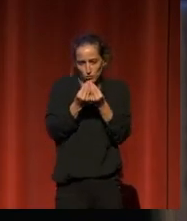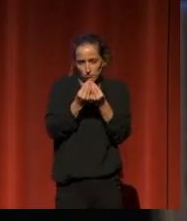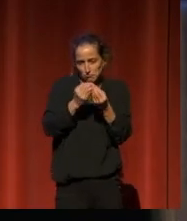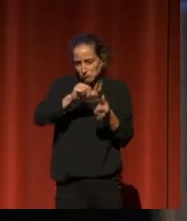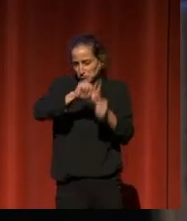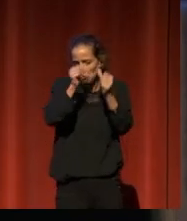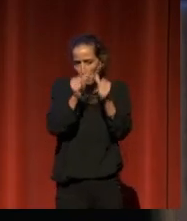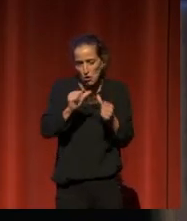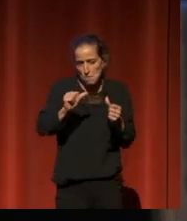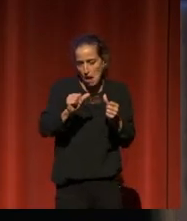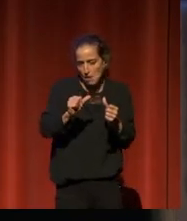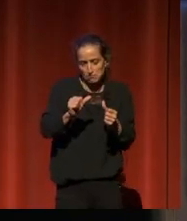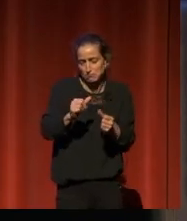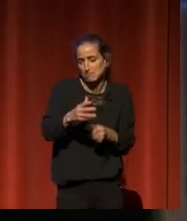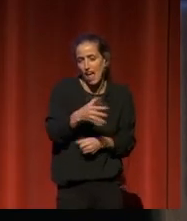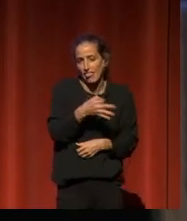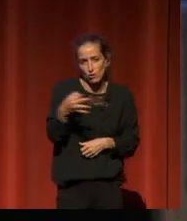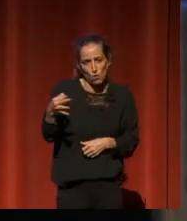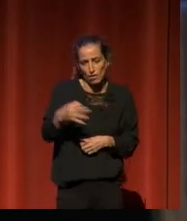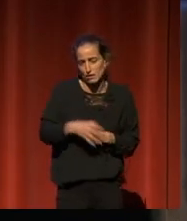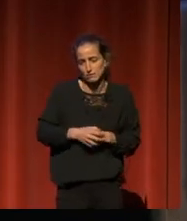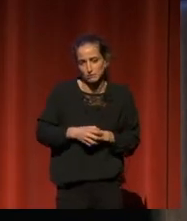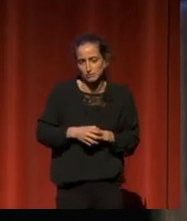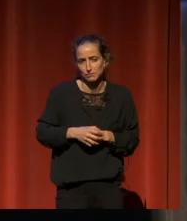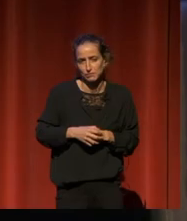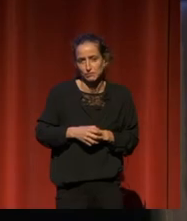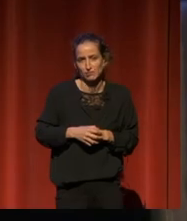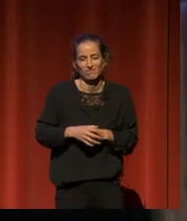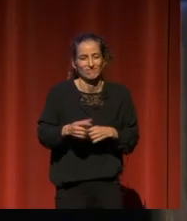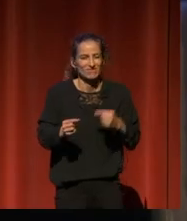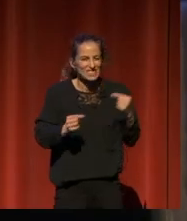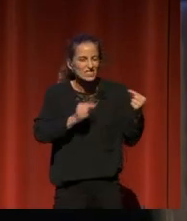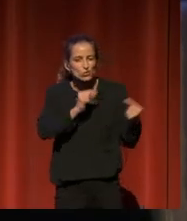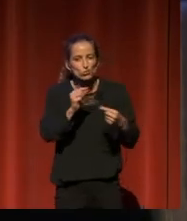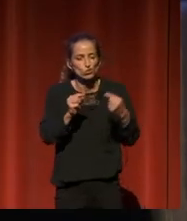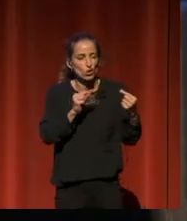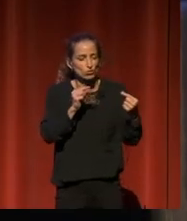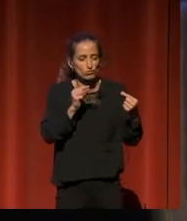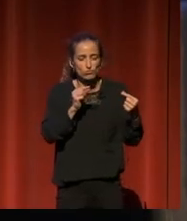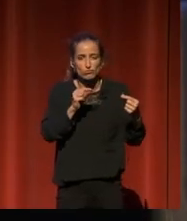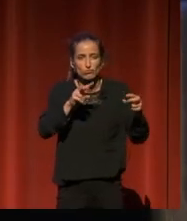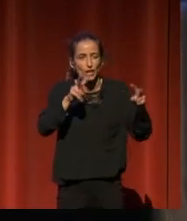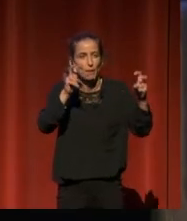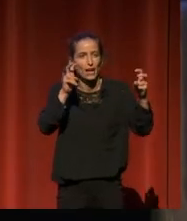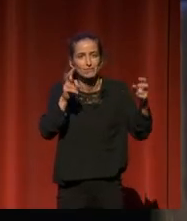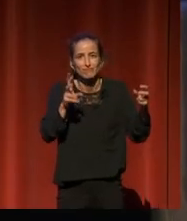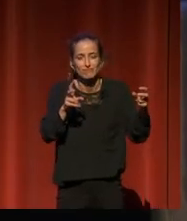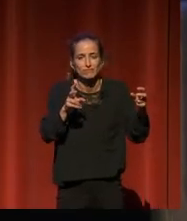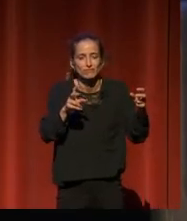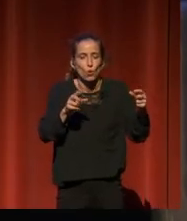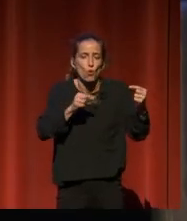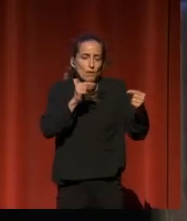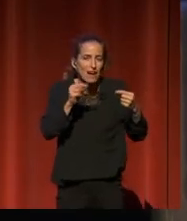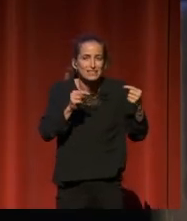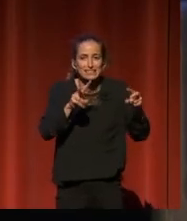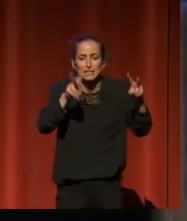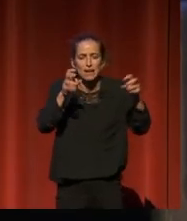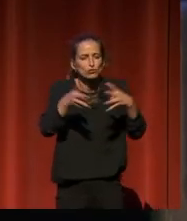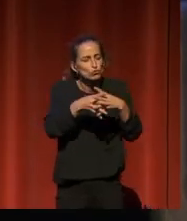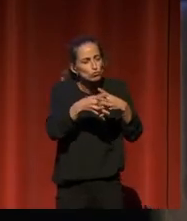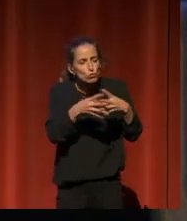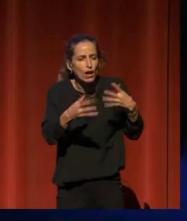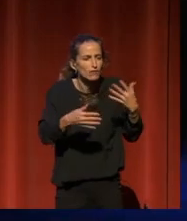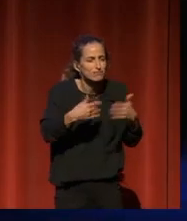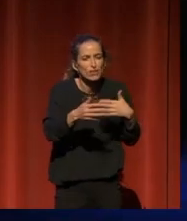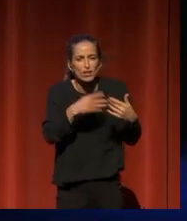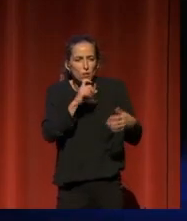eh evitar la discusión eh sobre las discusiones sobre los debates sobre estructuras cuando llegue